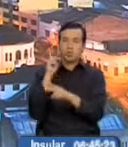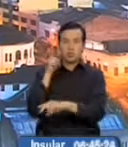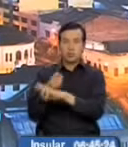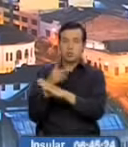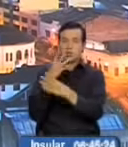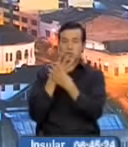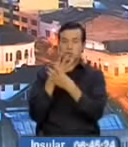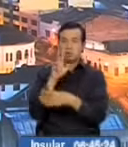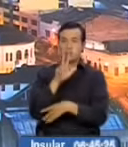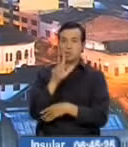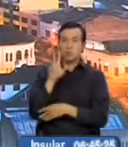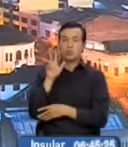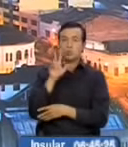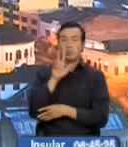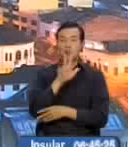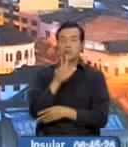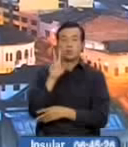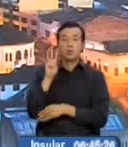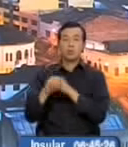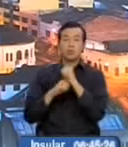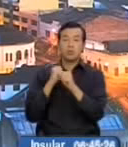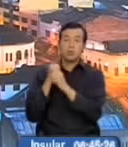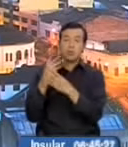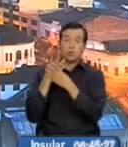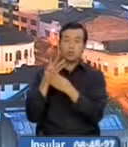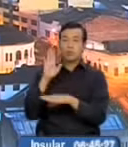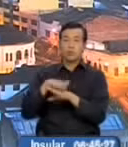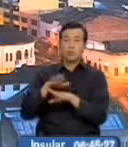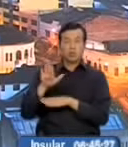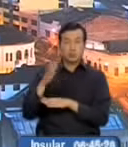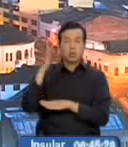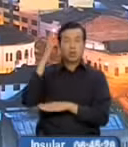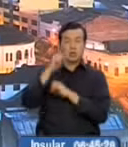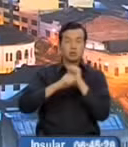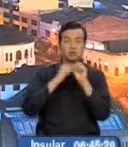de prisión por el asesinato del artista que falleció el 4 de enero del año